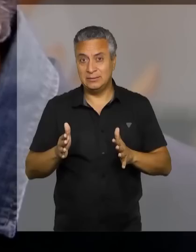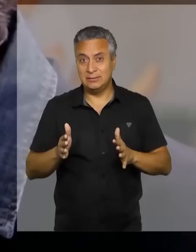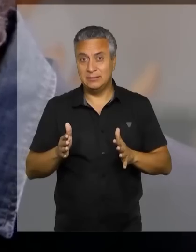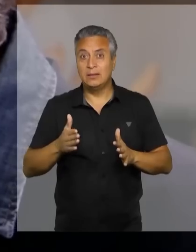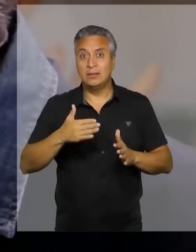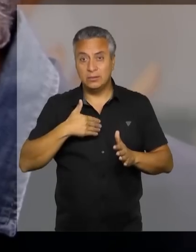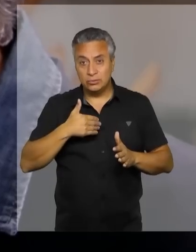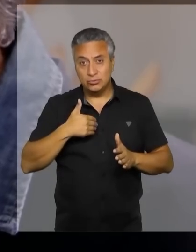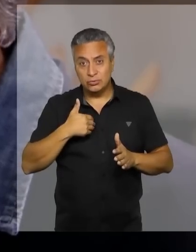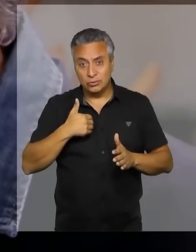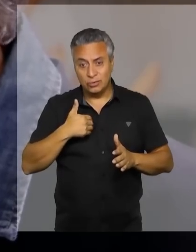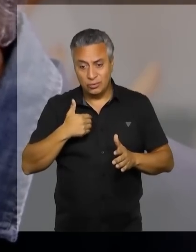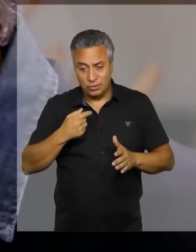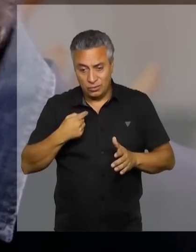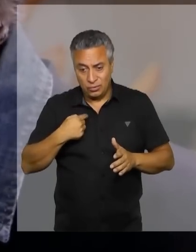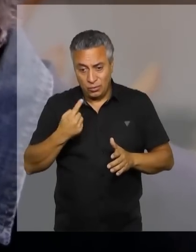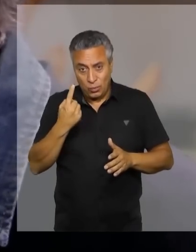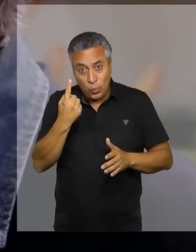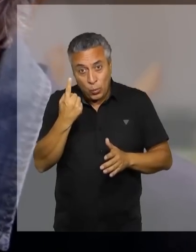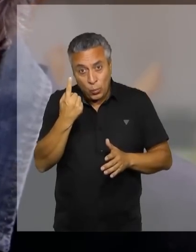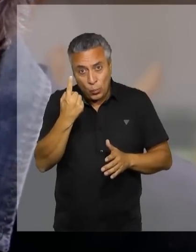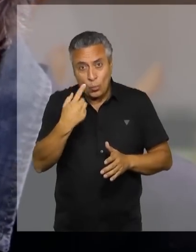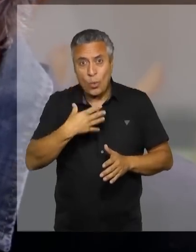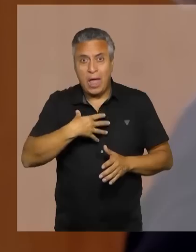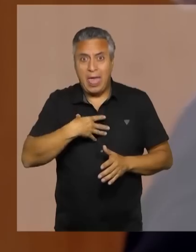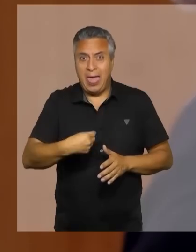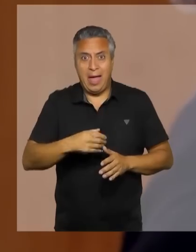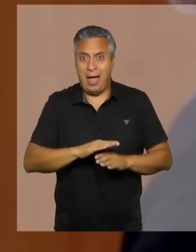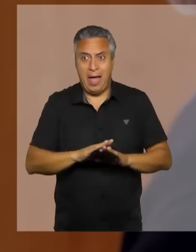tenga una sola hija, la tuya.